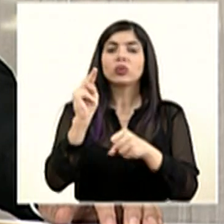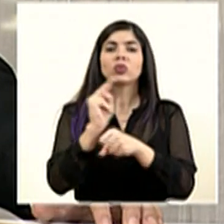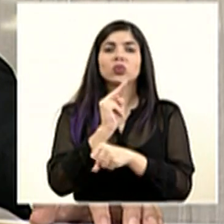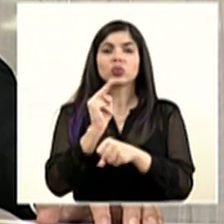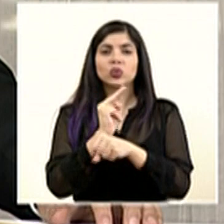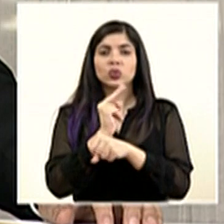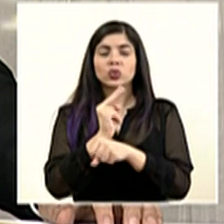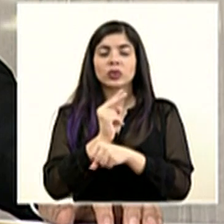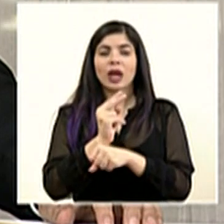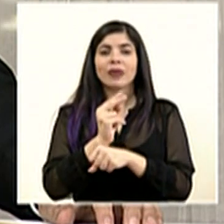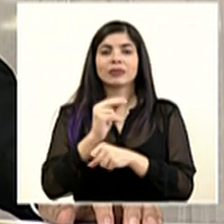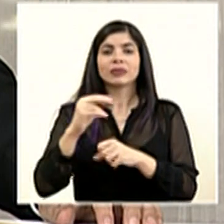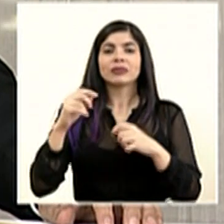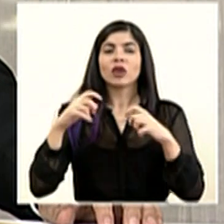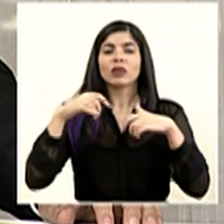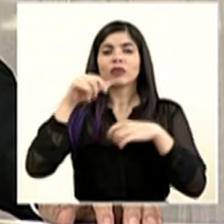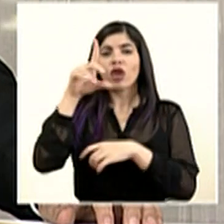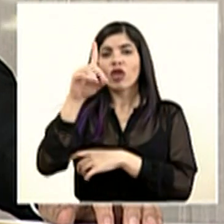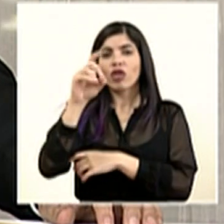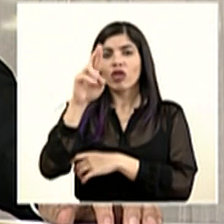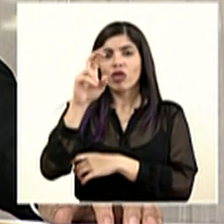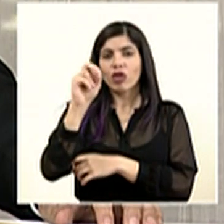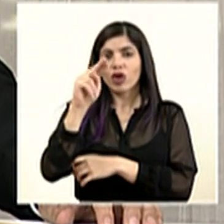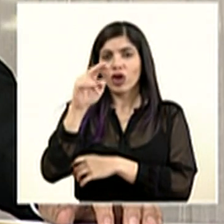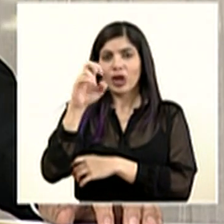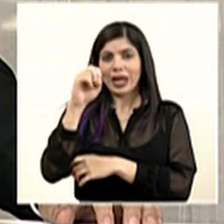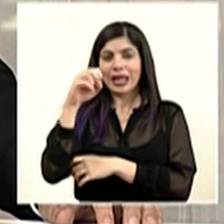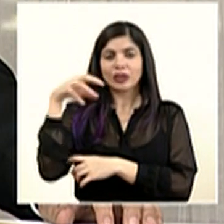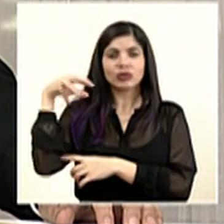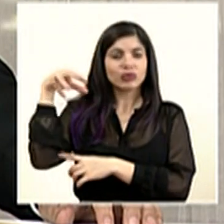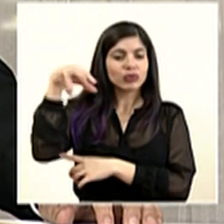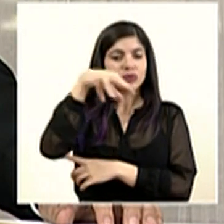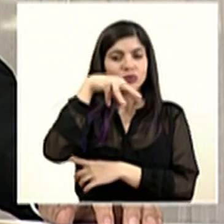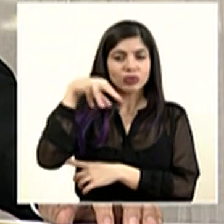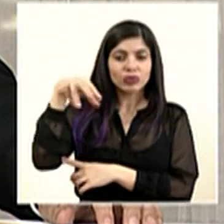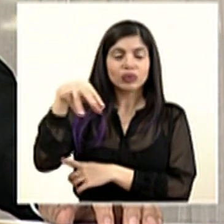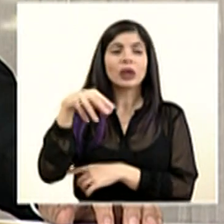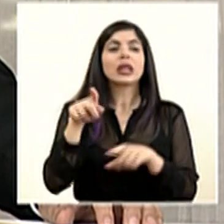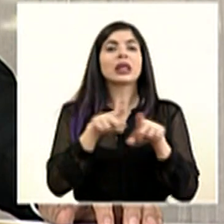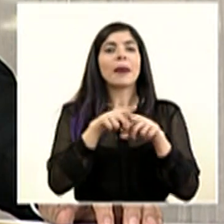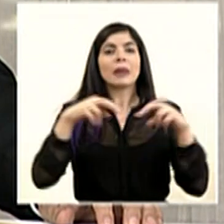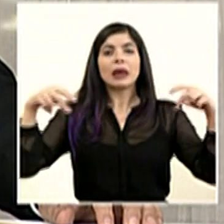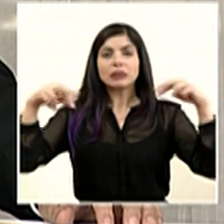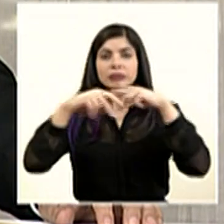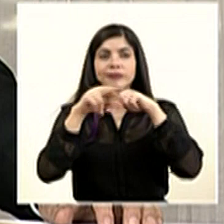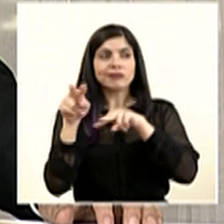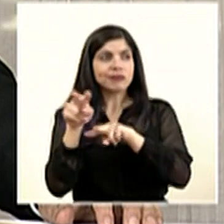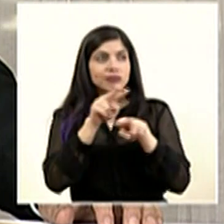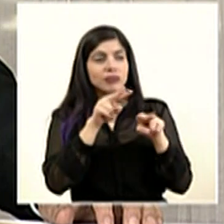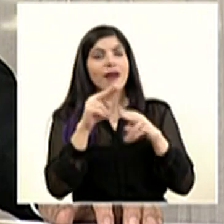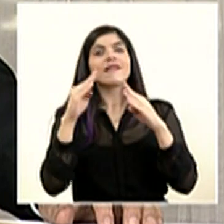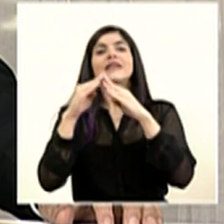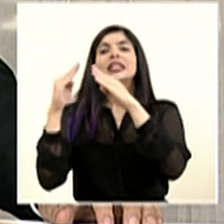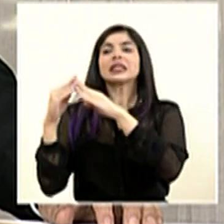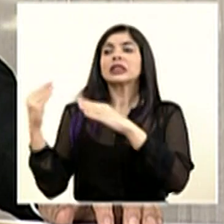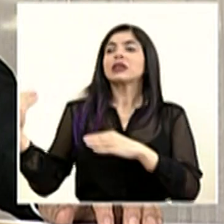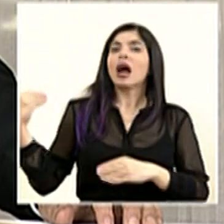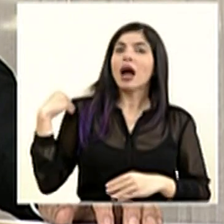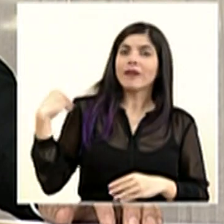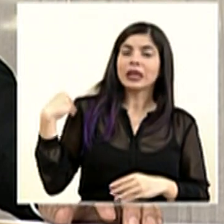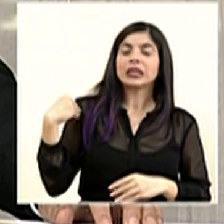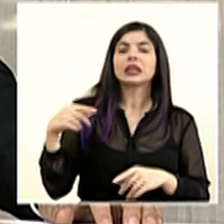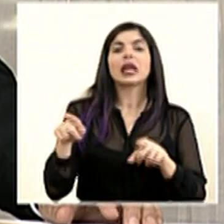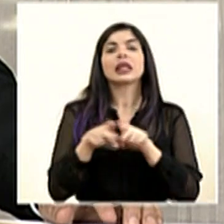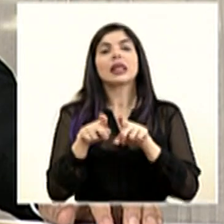utilizando nuestros drones, estamos haciendo patrullaje a pie, estamos recibiendo información de vecinos, estamos